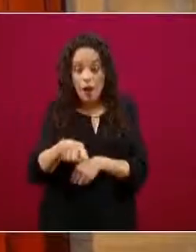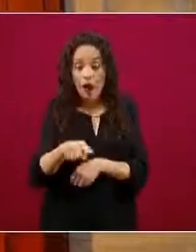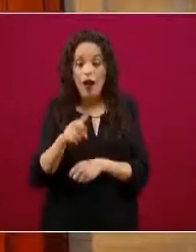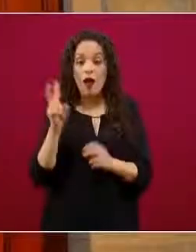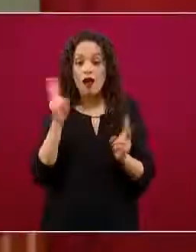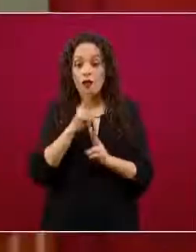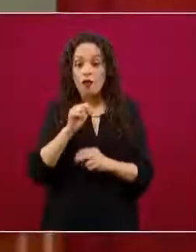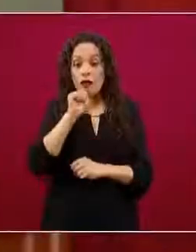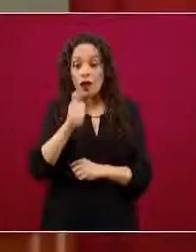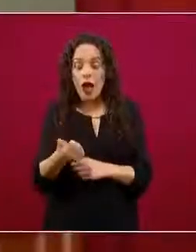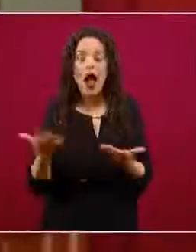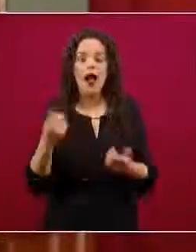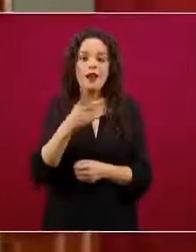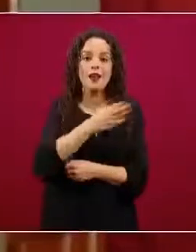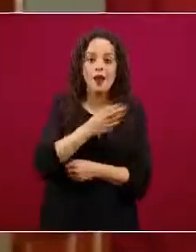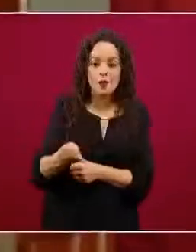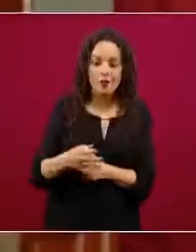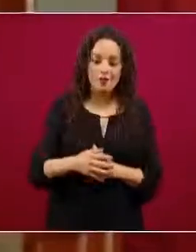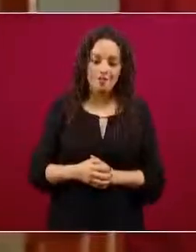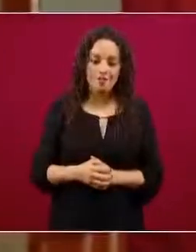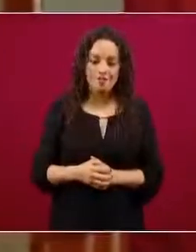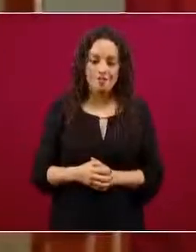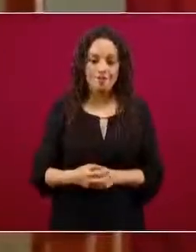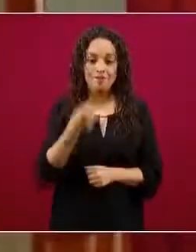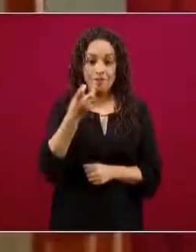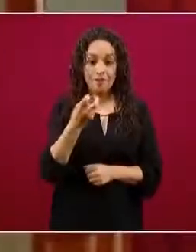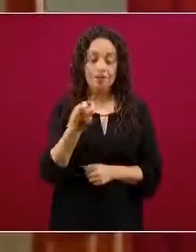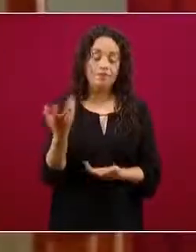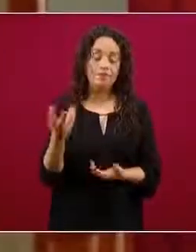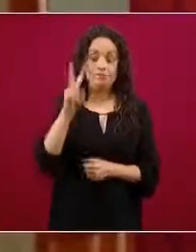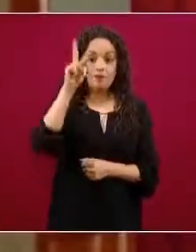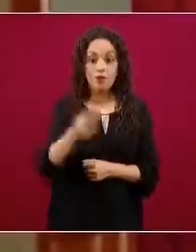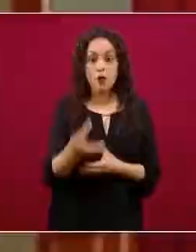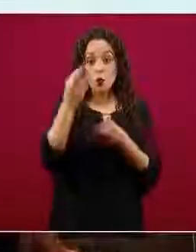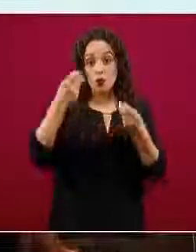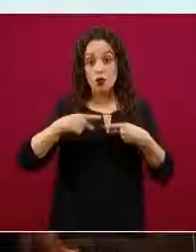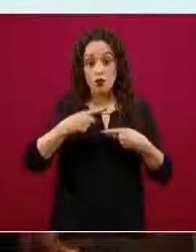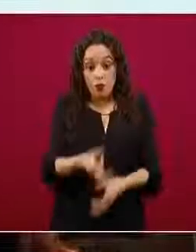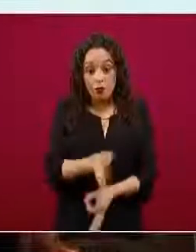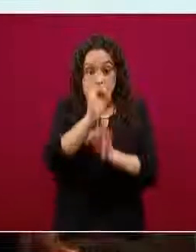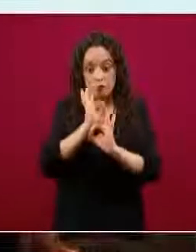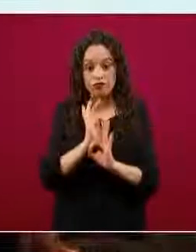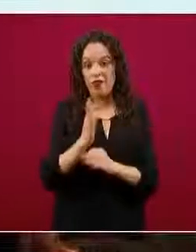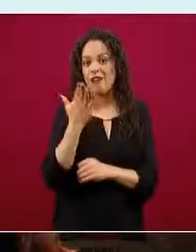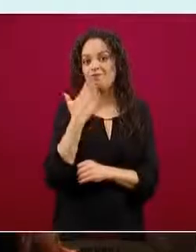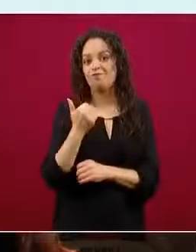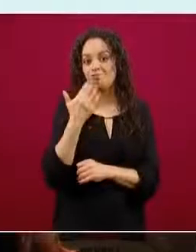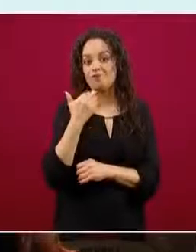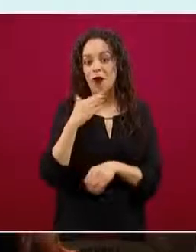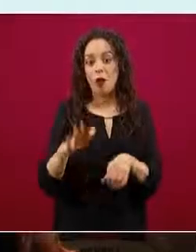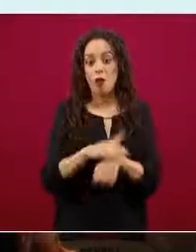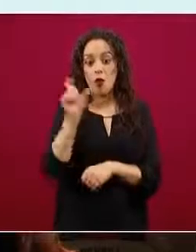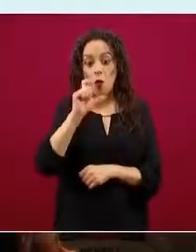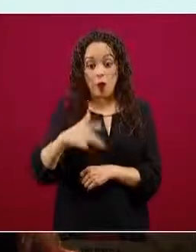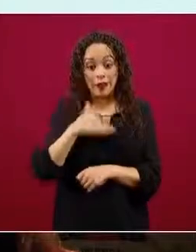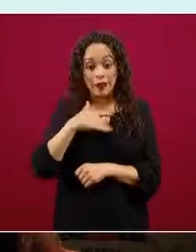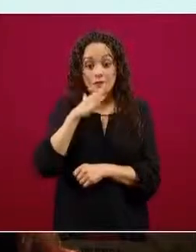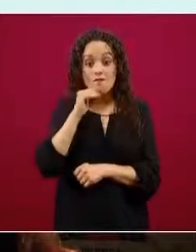están cuidando de modo que no, por eso es que no tenemos tampoco tantas personas intubadas, porque desde el momento en que se empiezan a sentir mal,